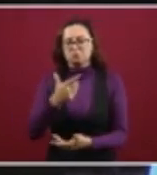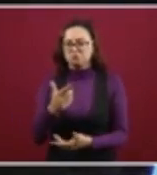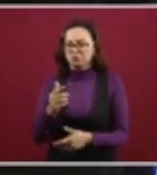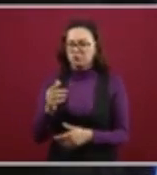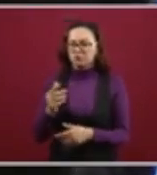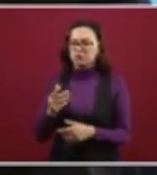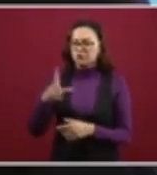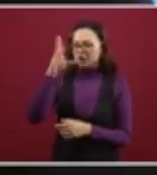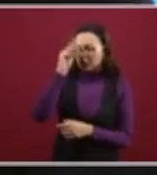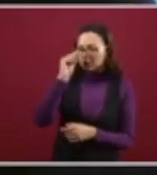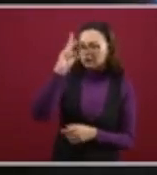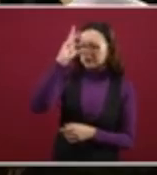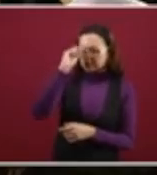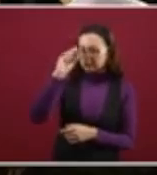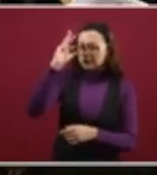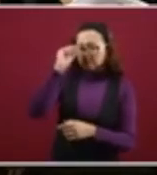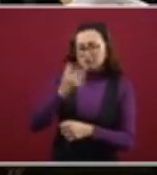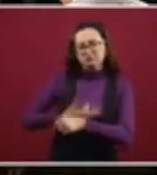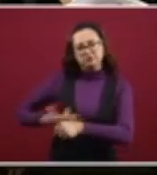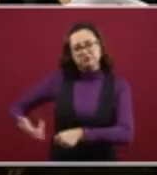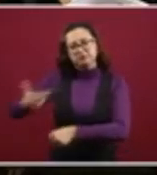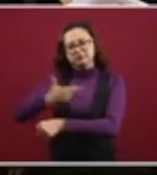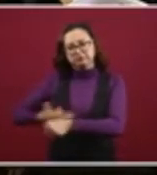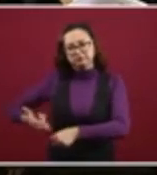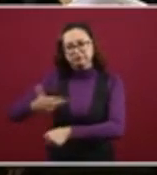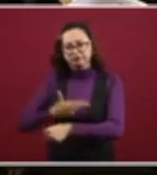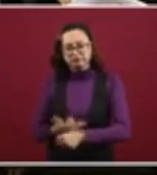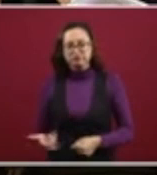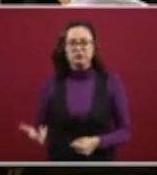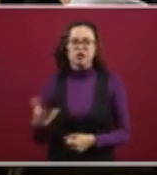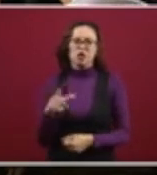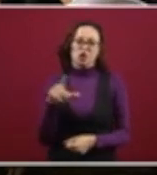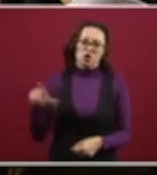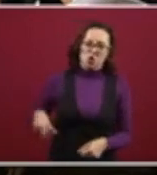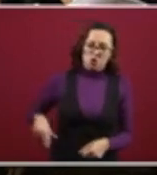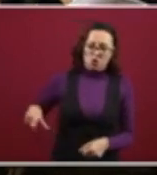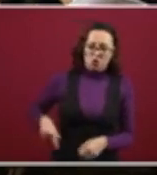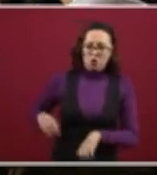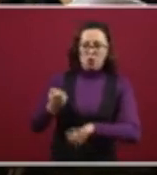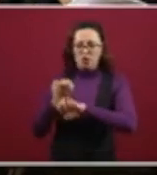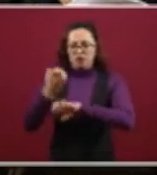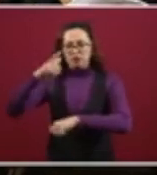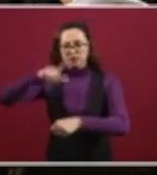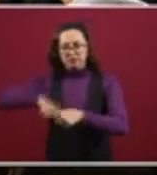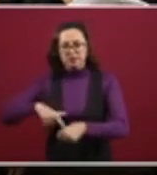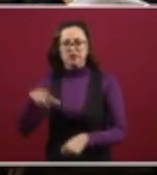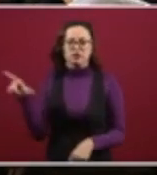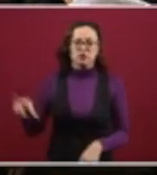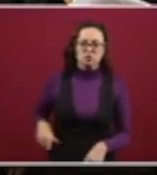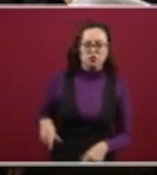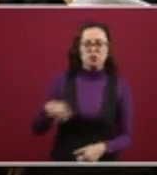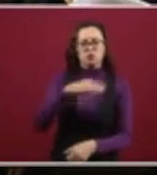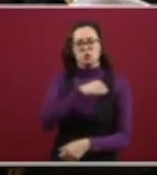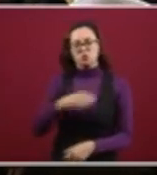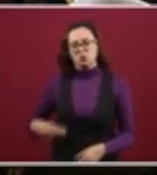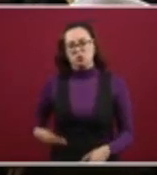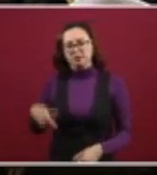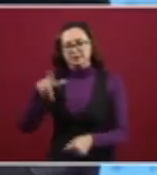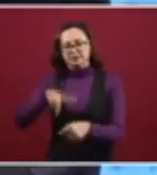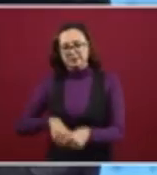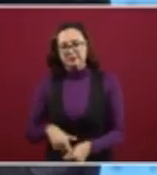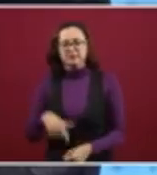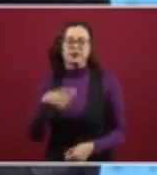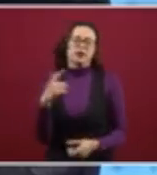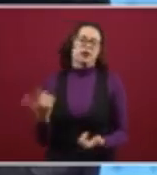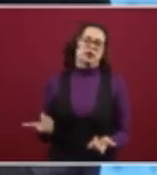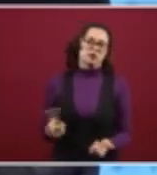una excelente coordinación entre gobierno federal, entre gobierno estatal y municipal, reconociendo el trabajo del señor